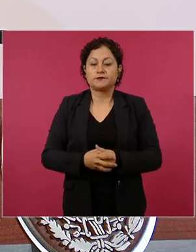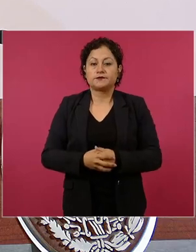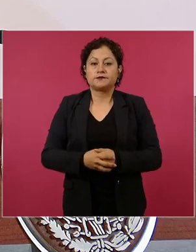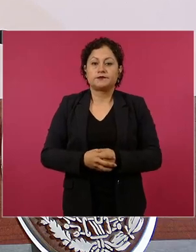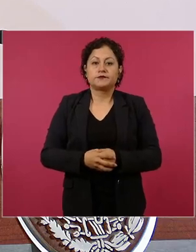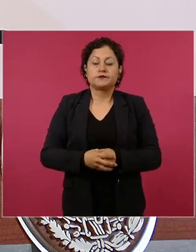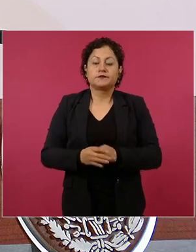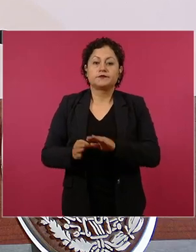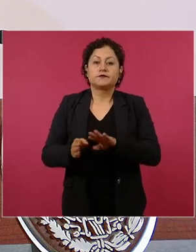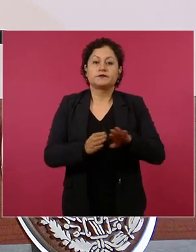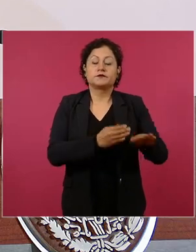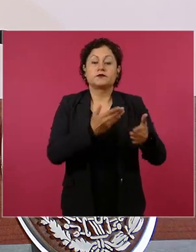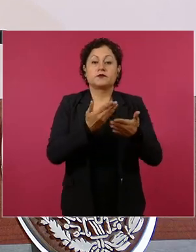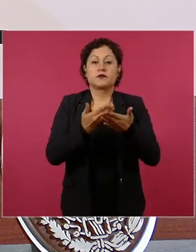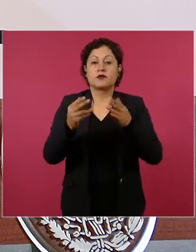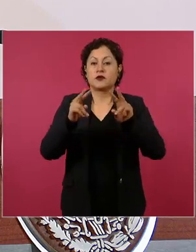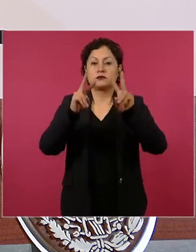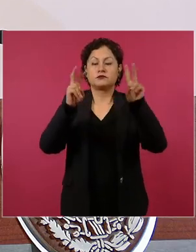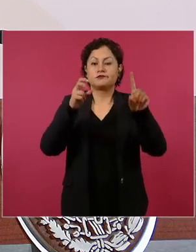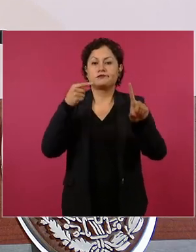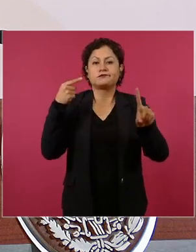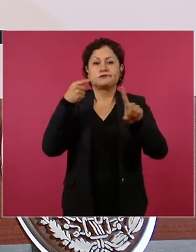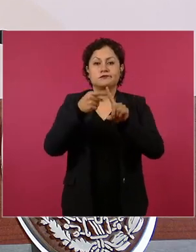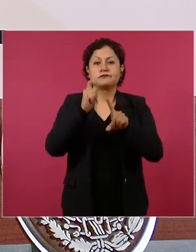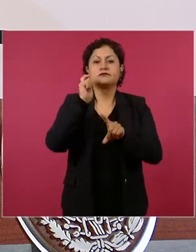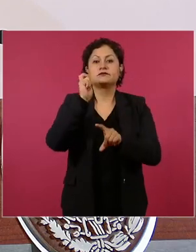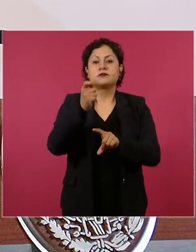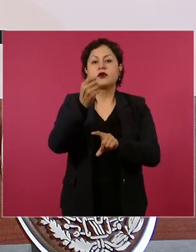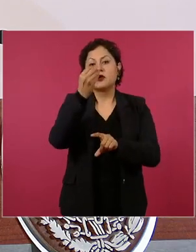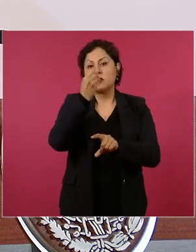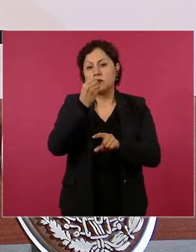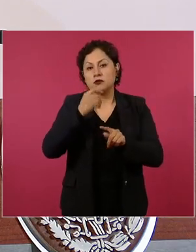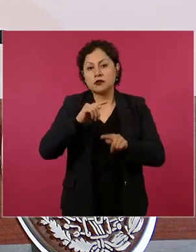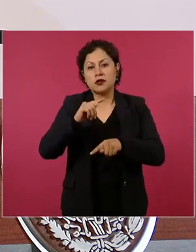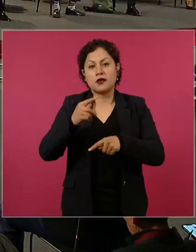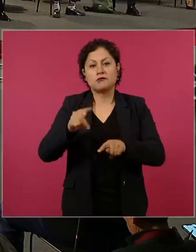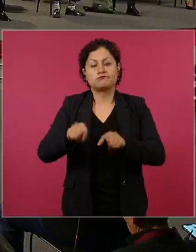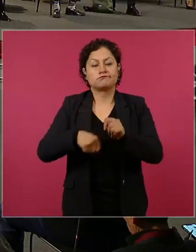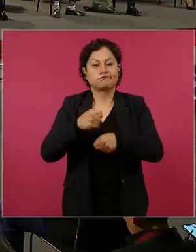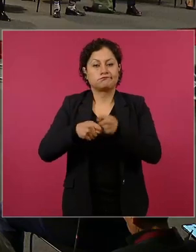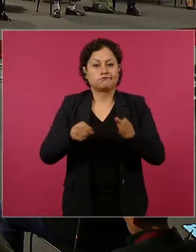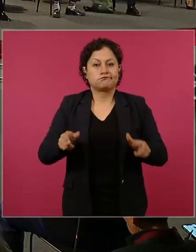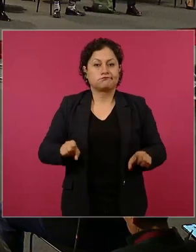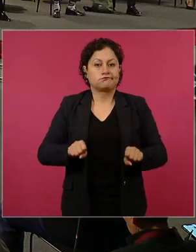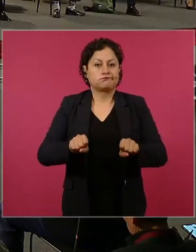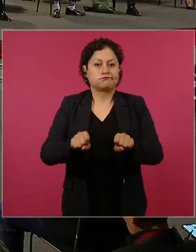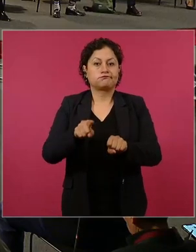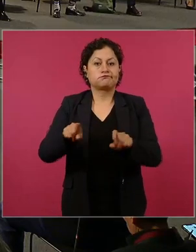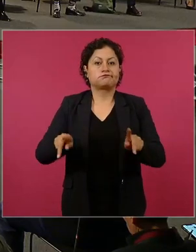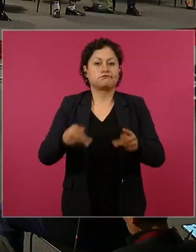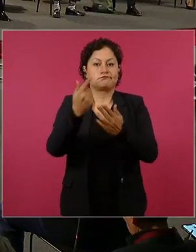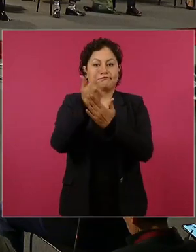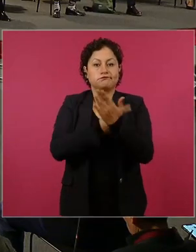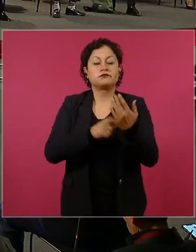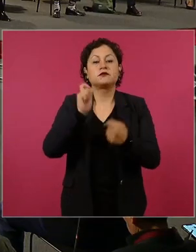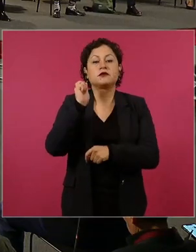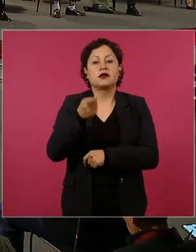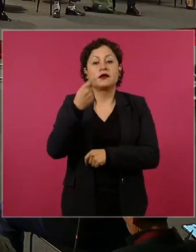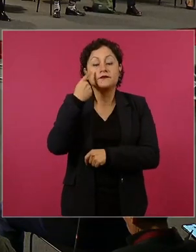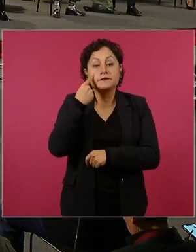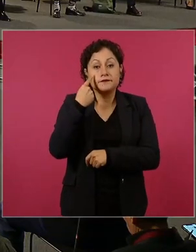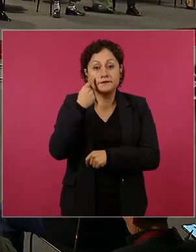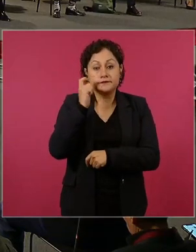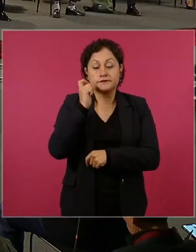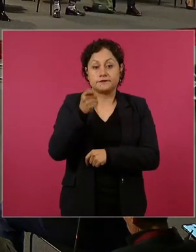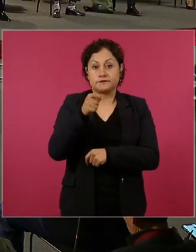ahora al quiénes quieren los precios de la canasta básica y seguimos con los mismos niveles una vez más que a principios de este año en cuanto al Índice